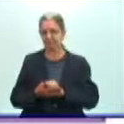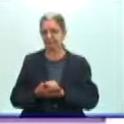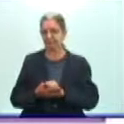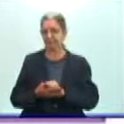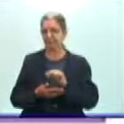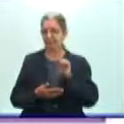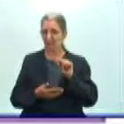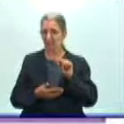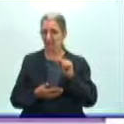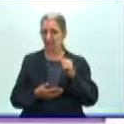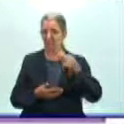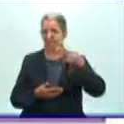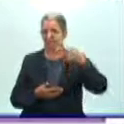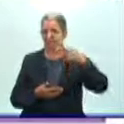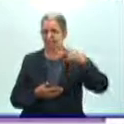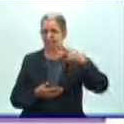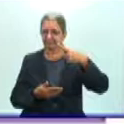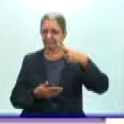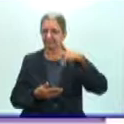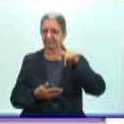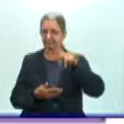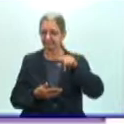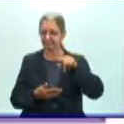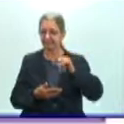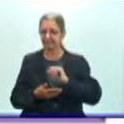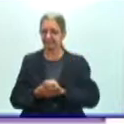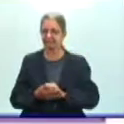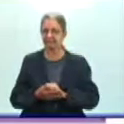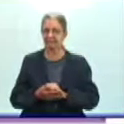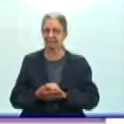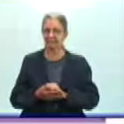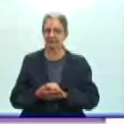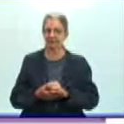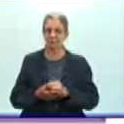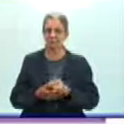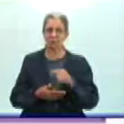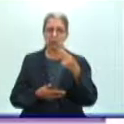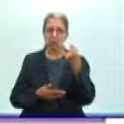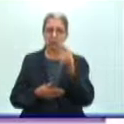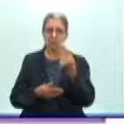Fíjense que estos ángulos están uno a la